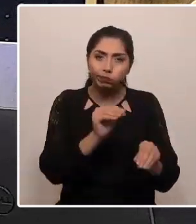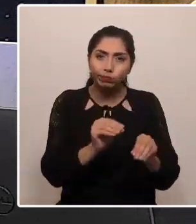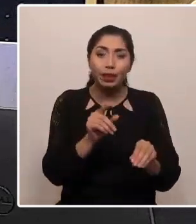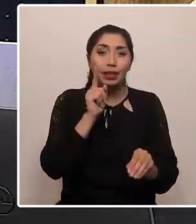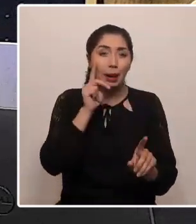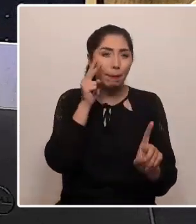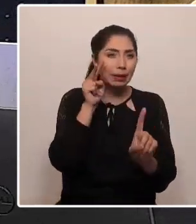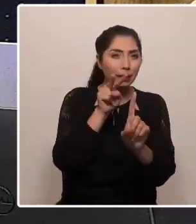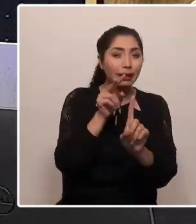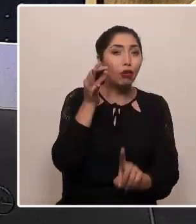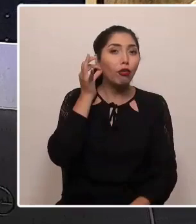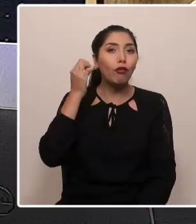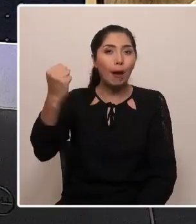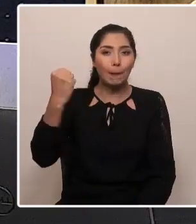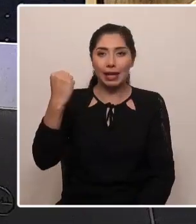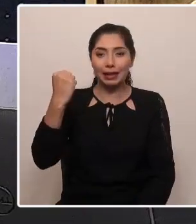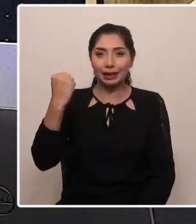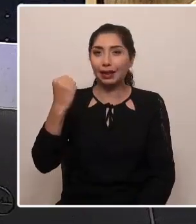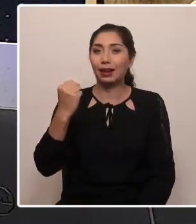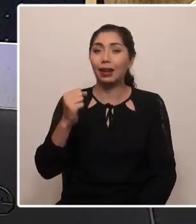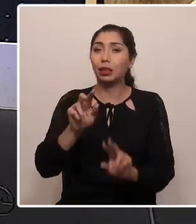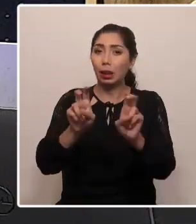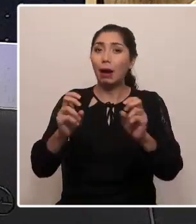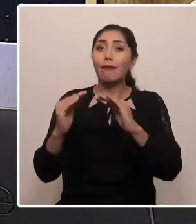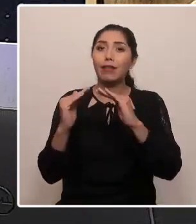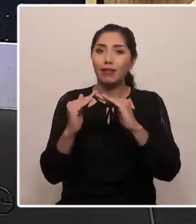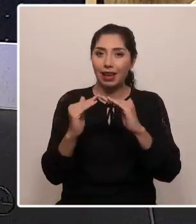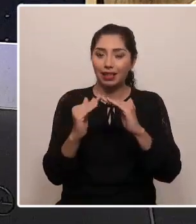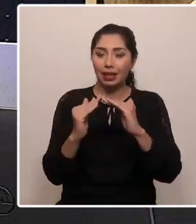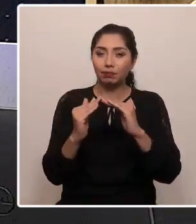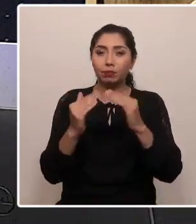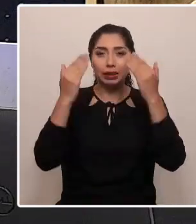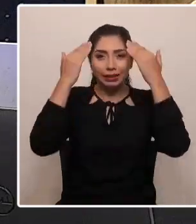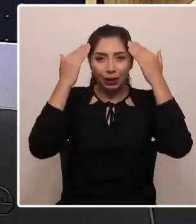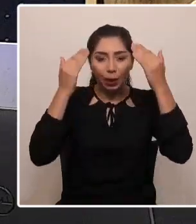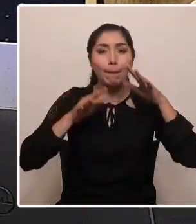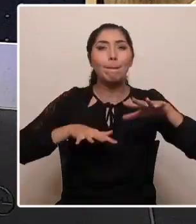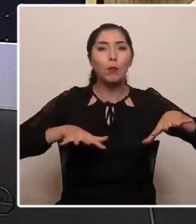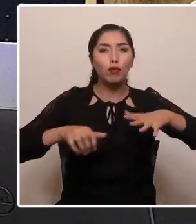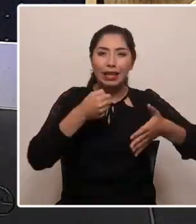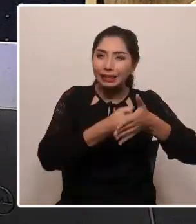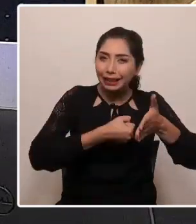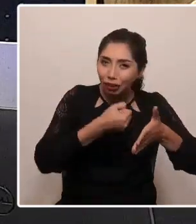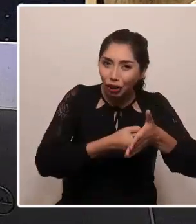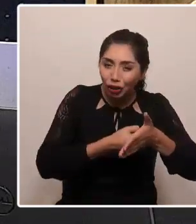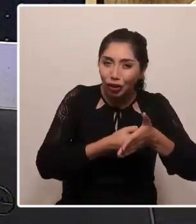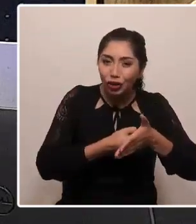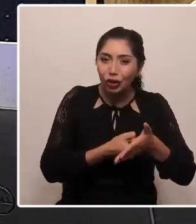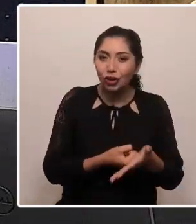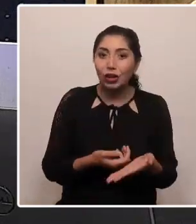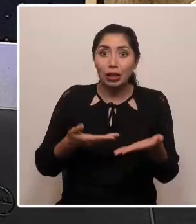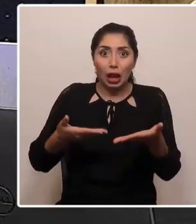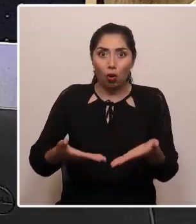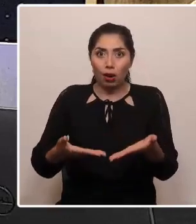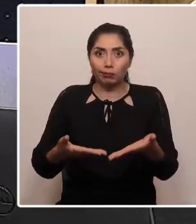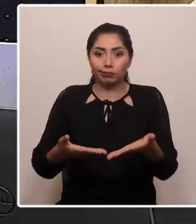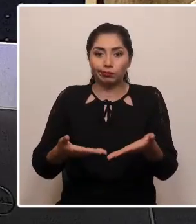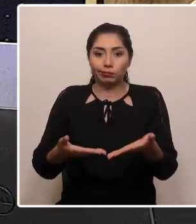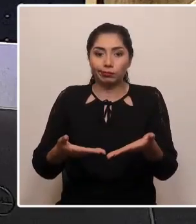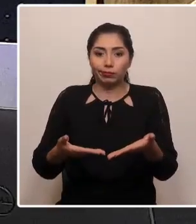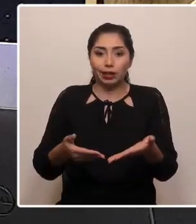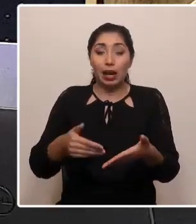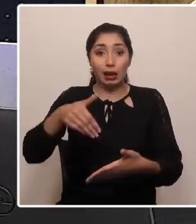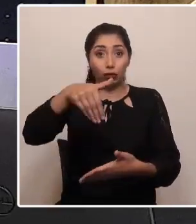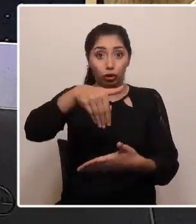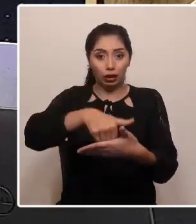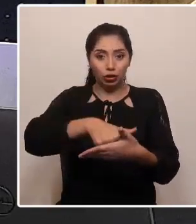feminista también respecto de la vivienda. Saludar la movilización que en estos momentos, acompañando la carta y la votación, se está